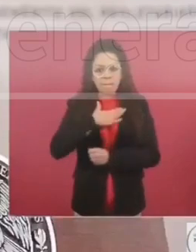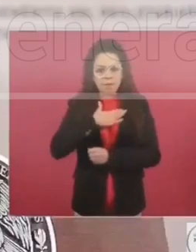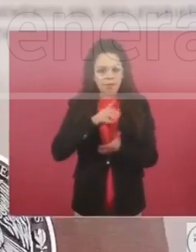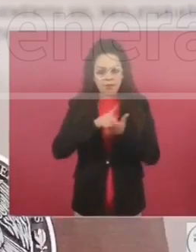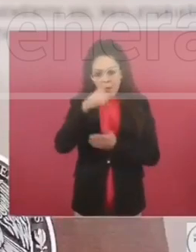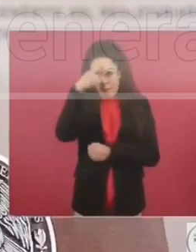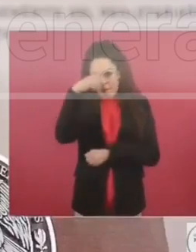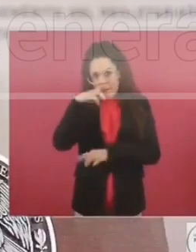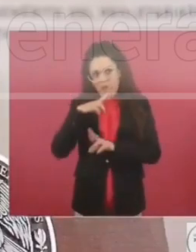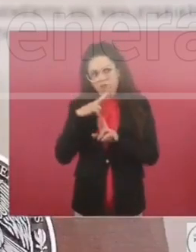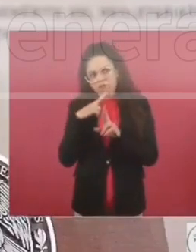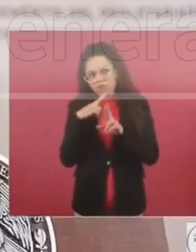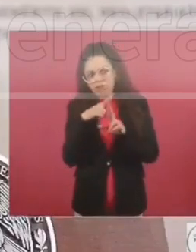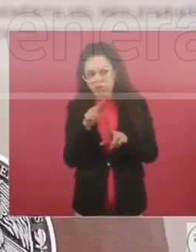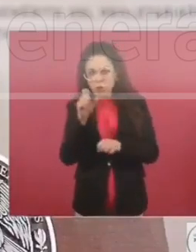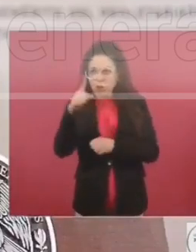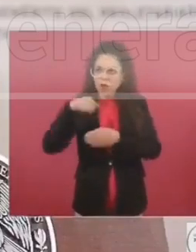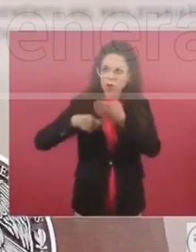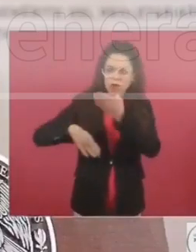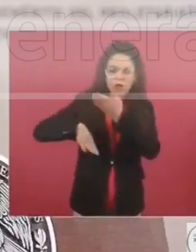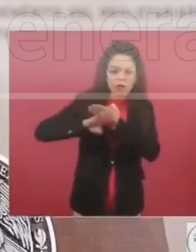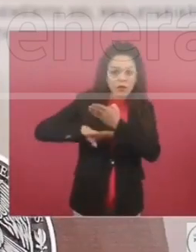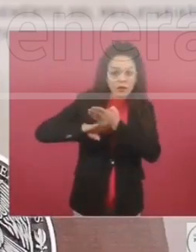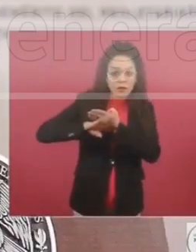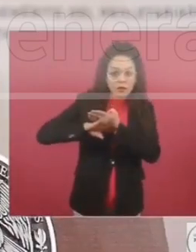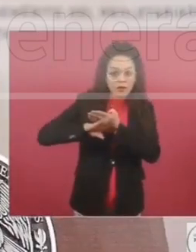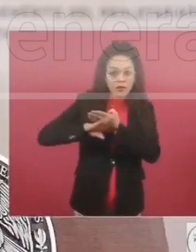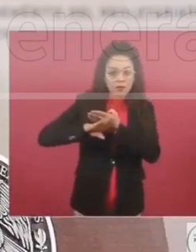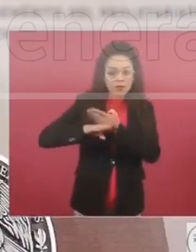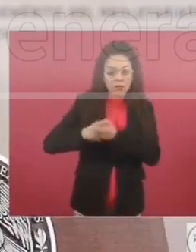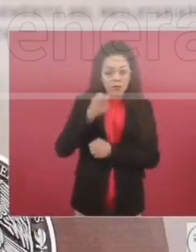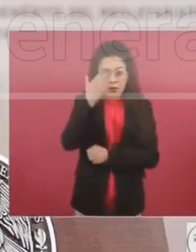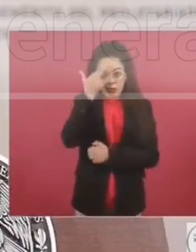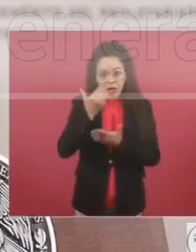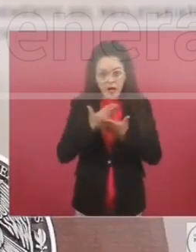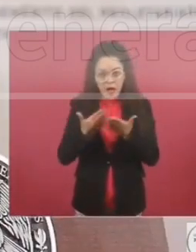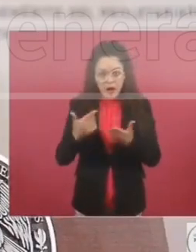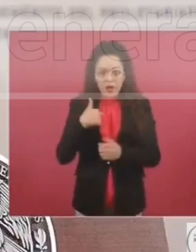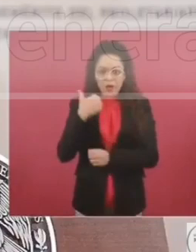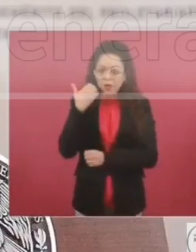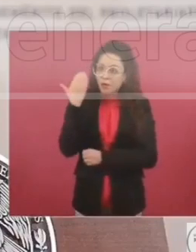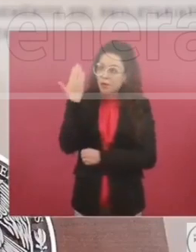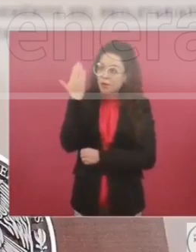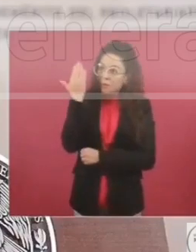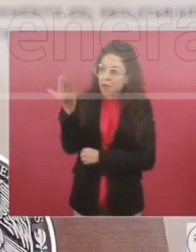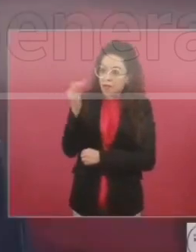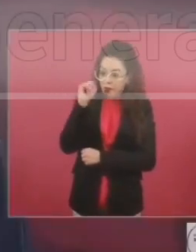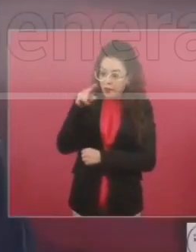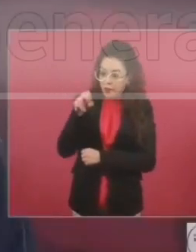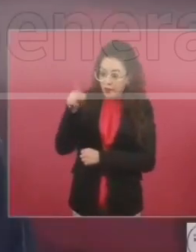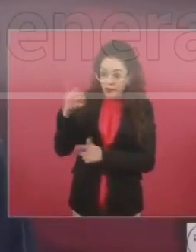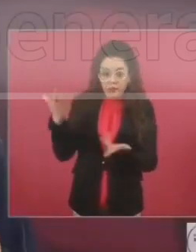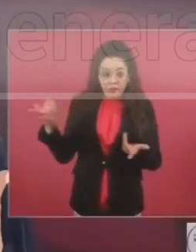y pedimos que el Instituto Nacional, ya que no interviene,